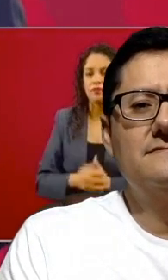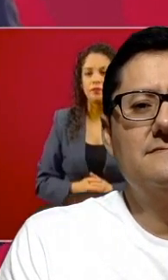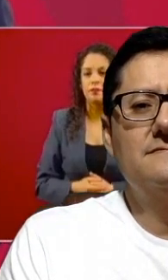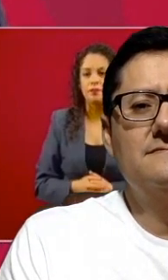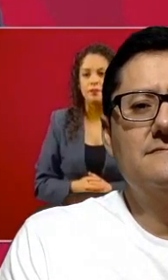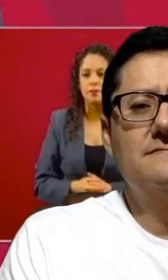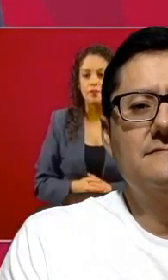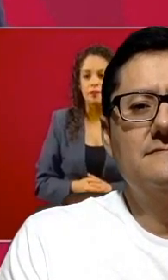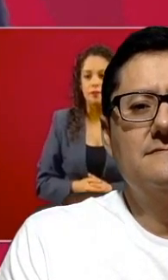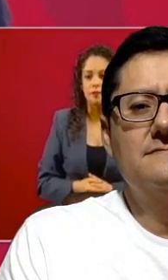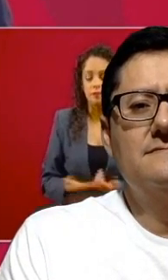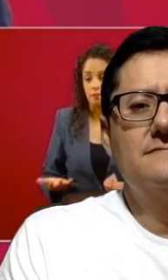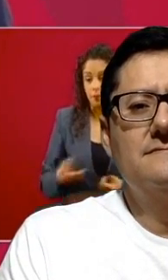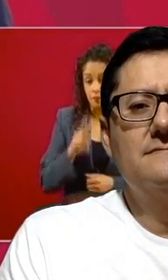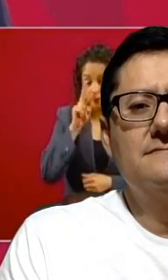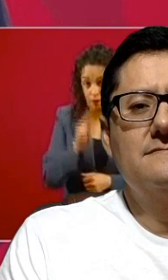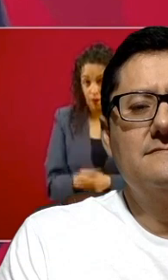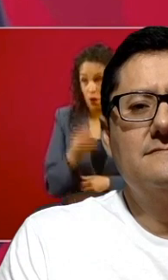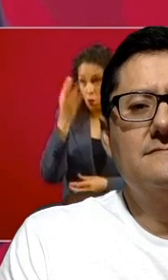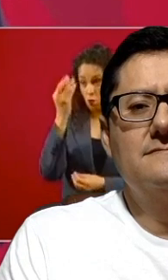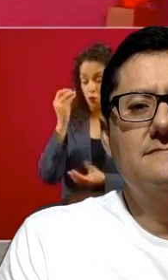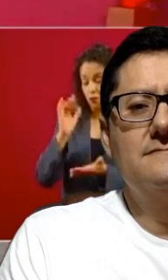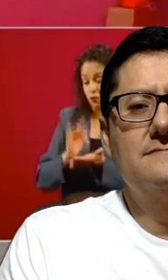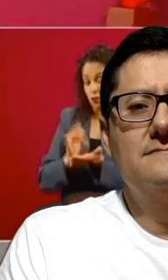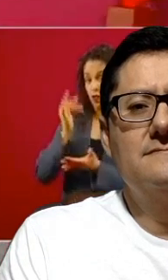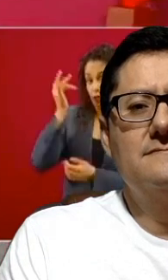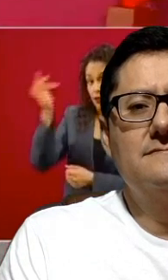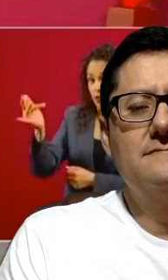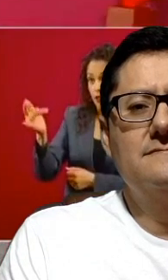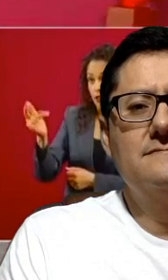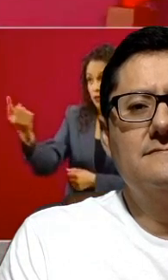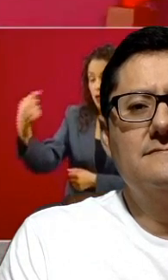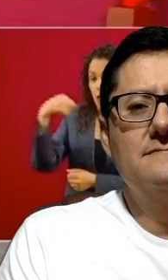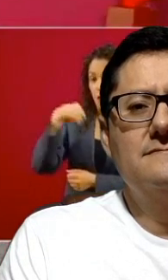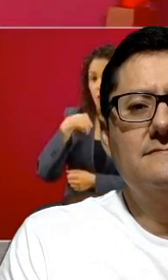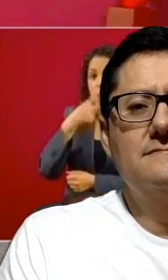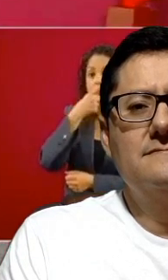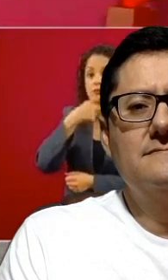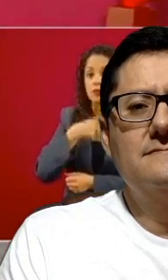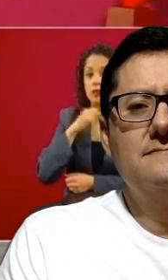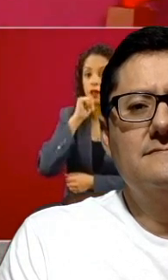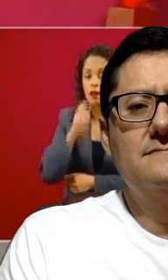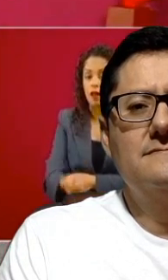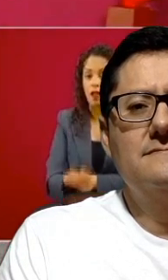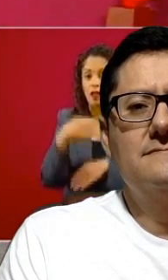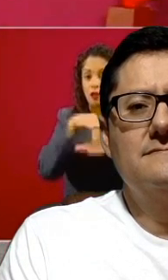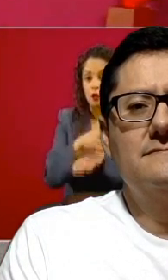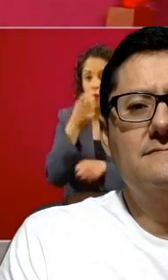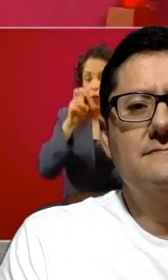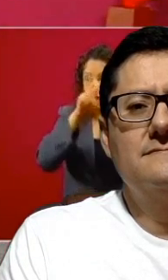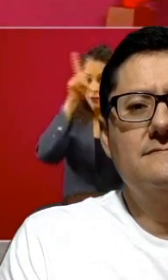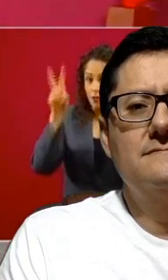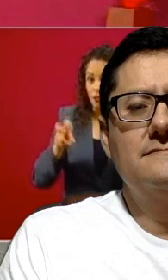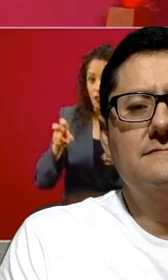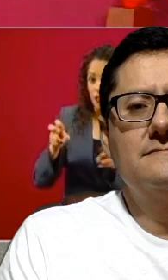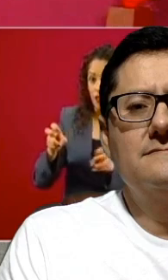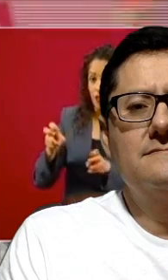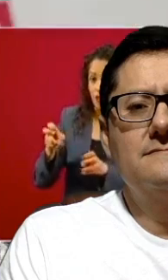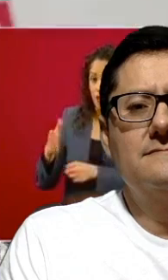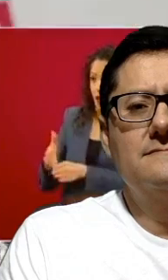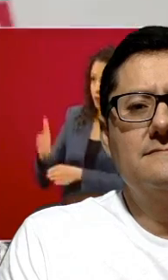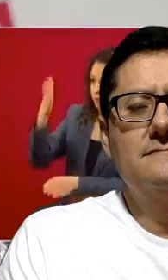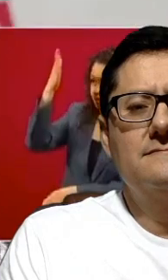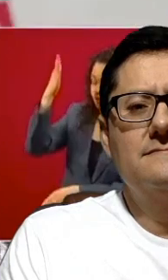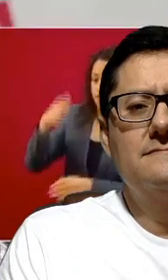Agradecemos que no se haya abordado el tema en lo público, en la